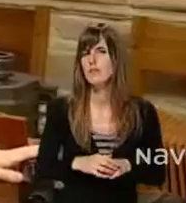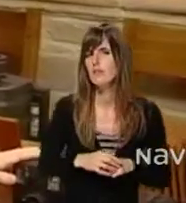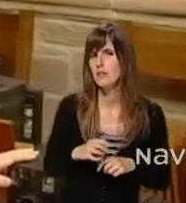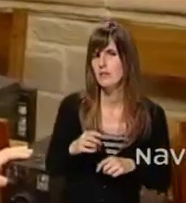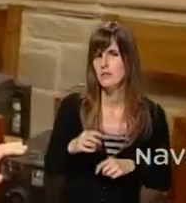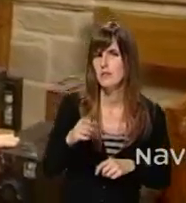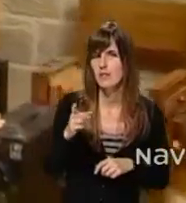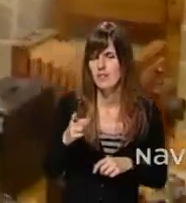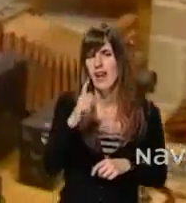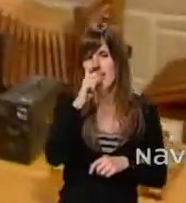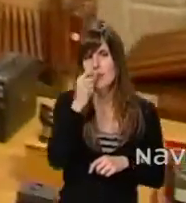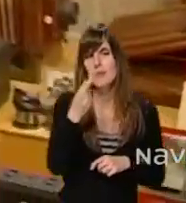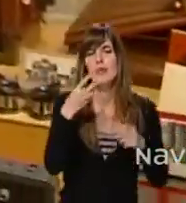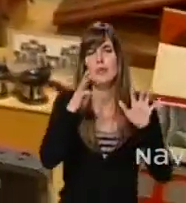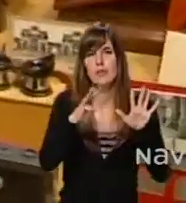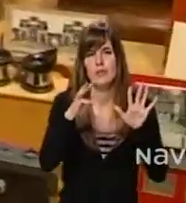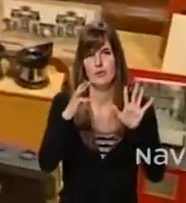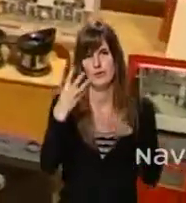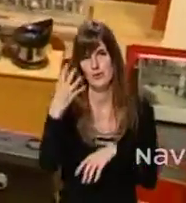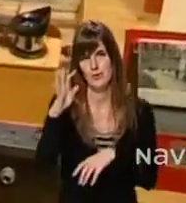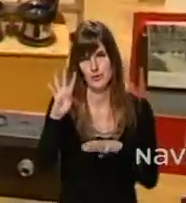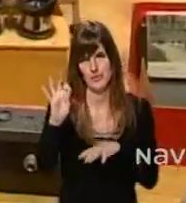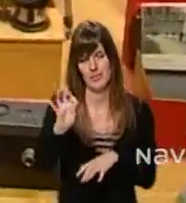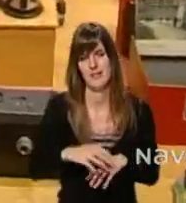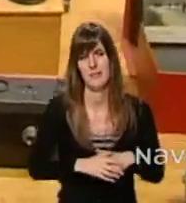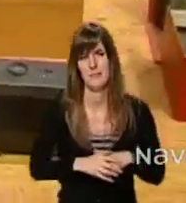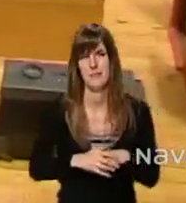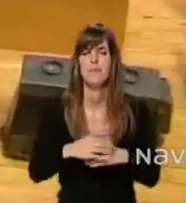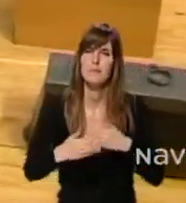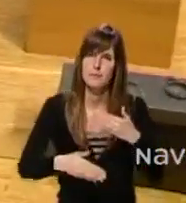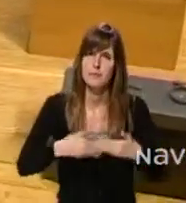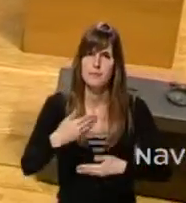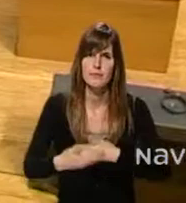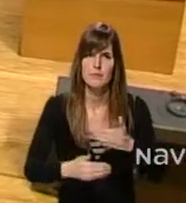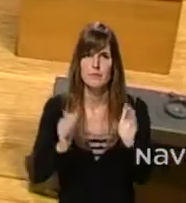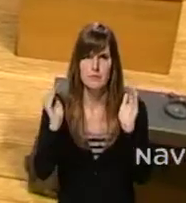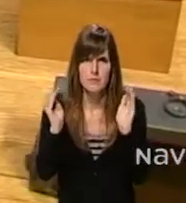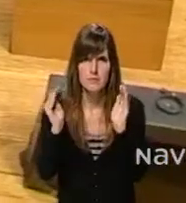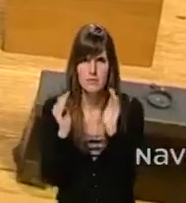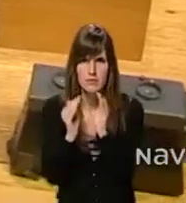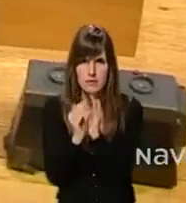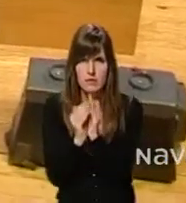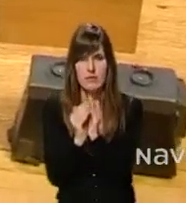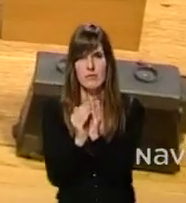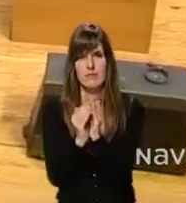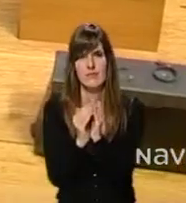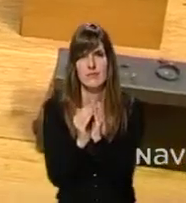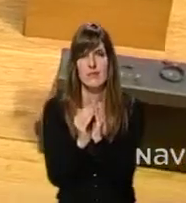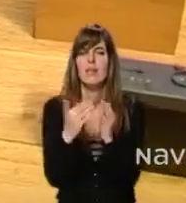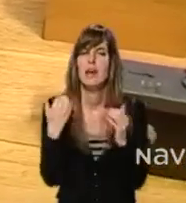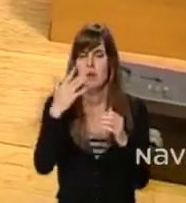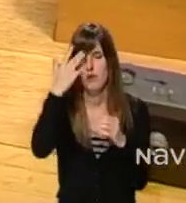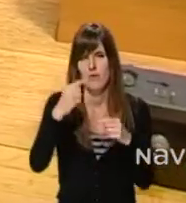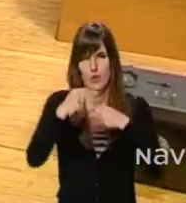Sí, pero estas son de 1890. Seguimos avanzando, cada vez son más pequeñas, pasamos de la placa al